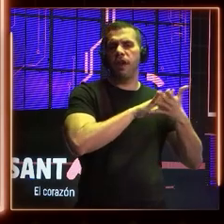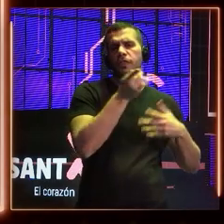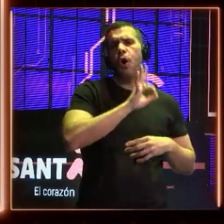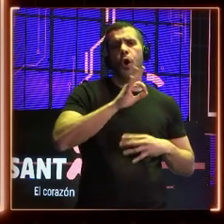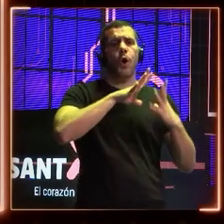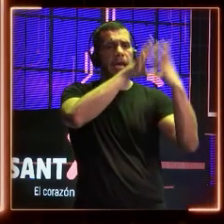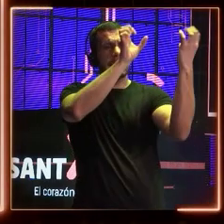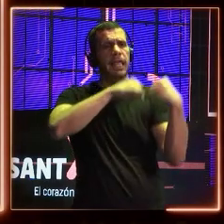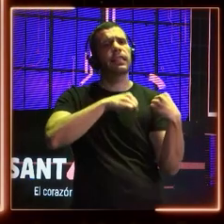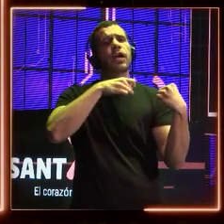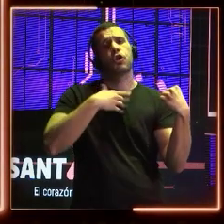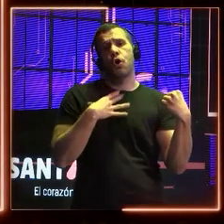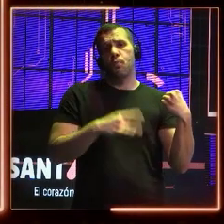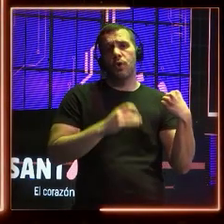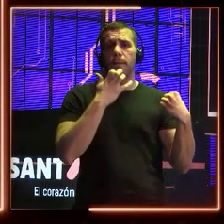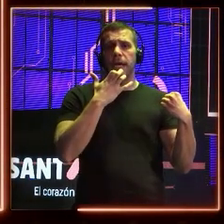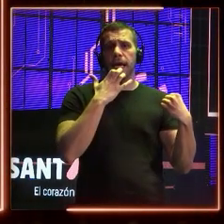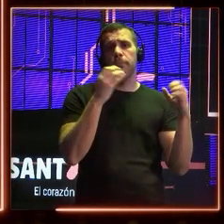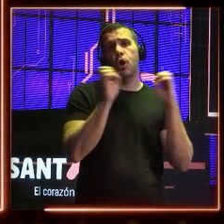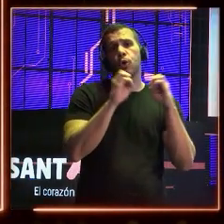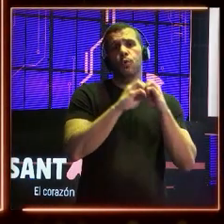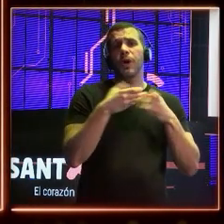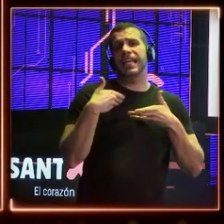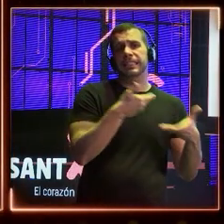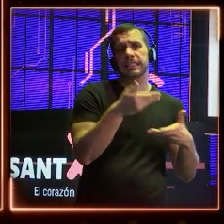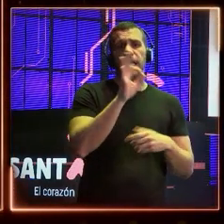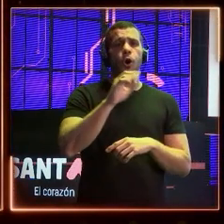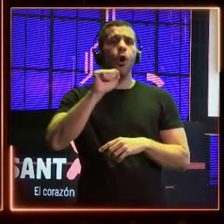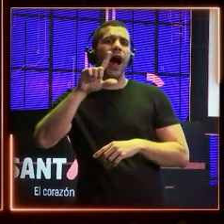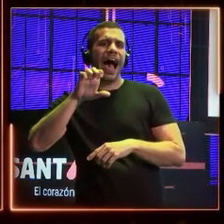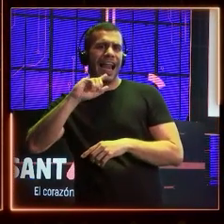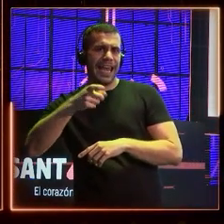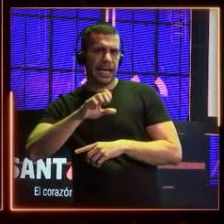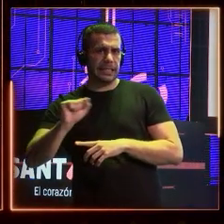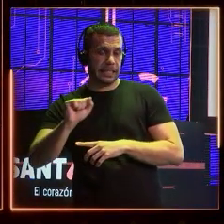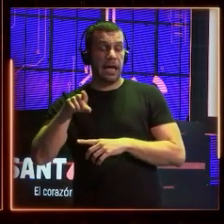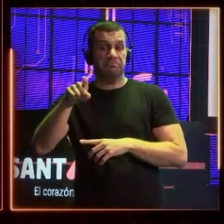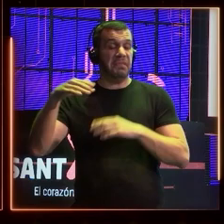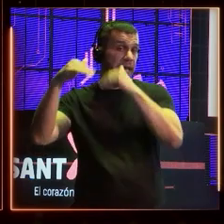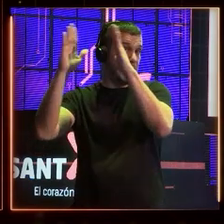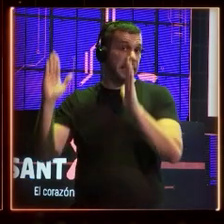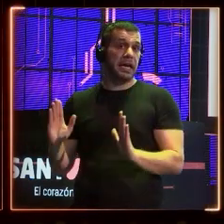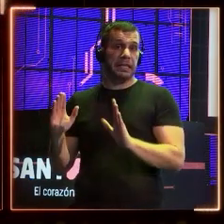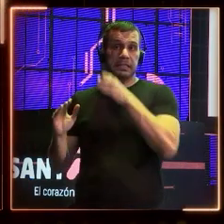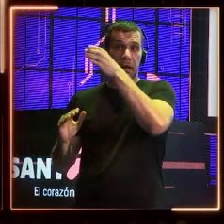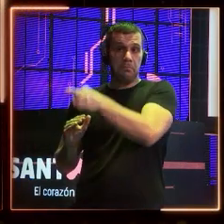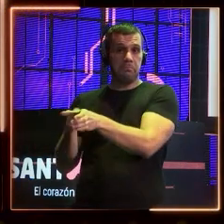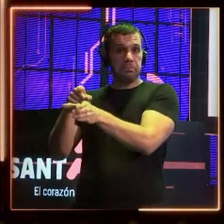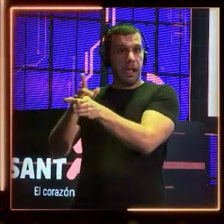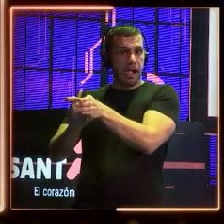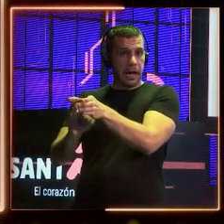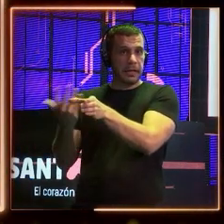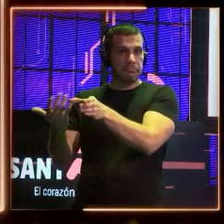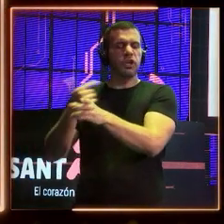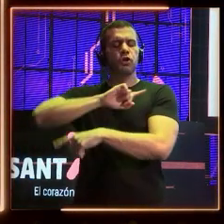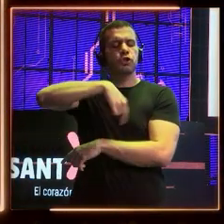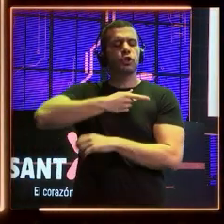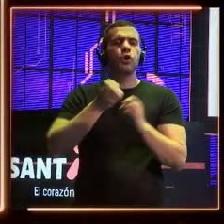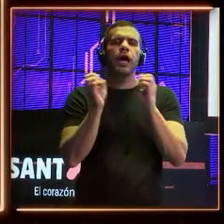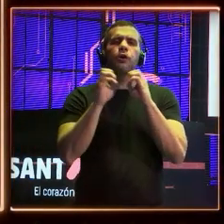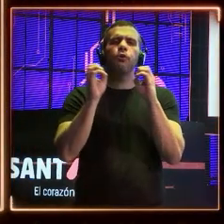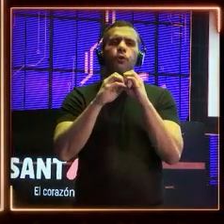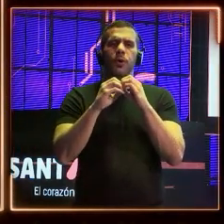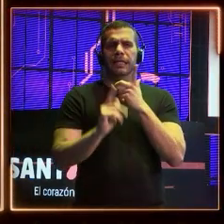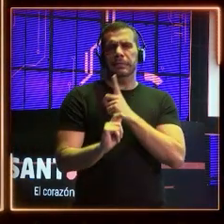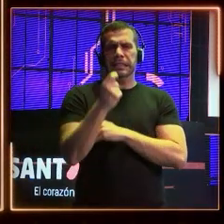Google assistant o con el Alexa de turno en los asistentes que tenemos dentro de casa cómo hemos conseguido hacer estas cosas en Google detrás de esta